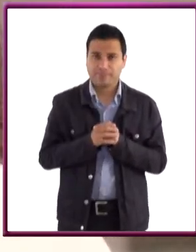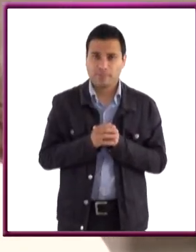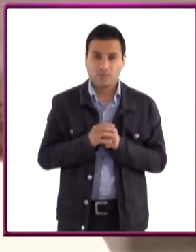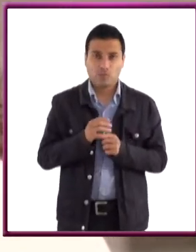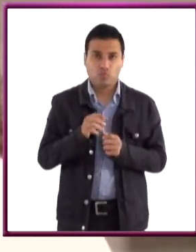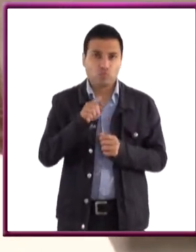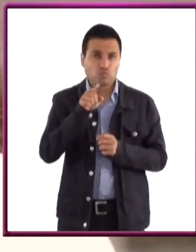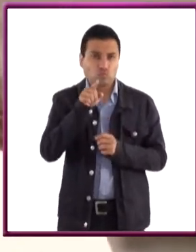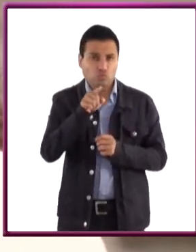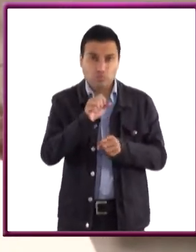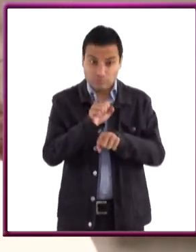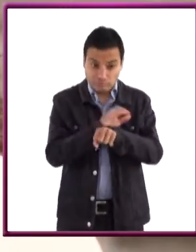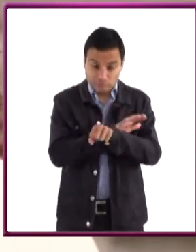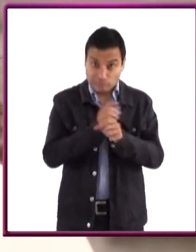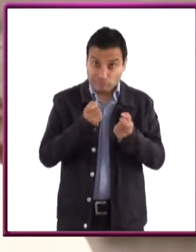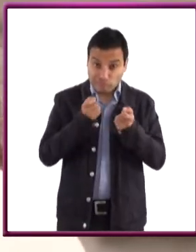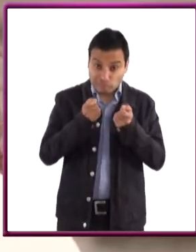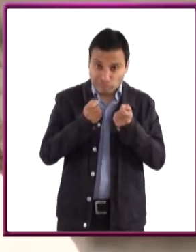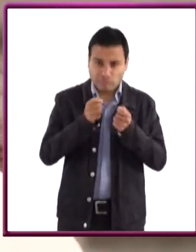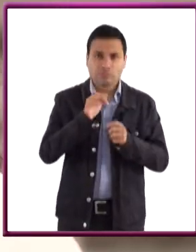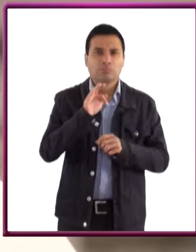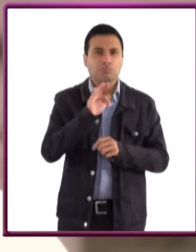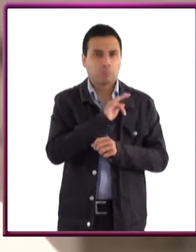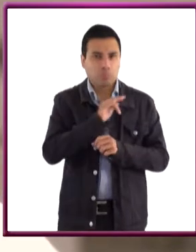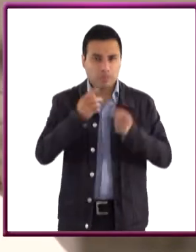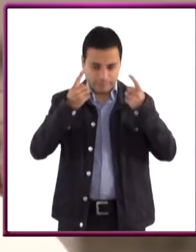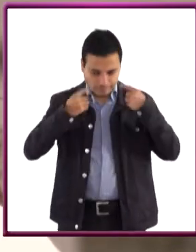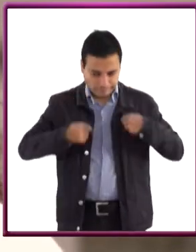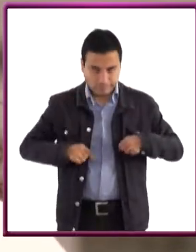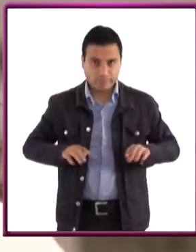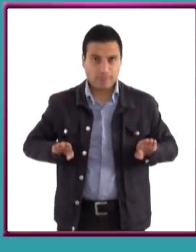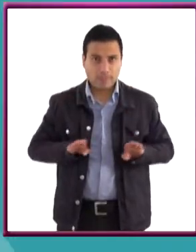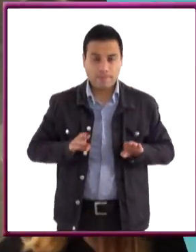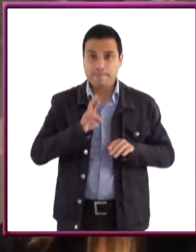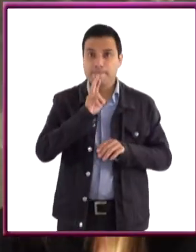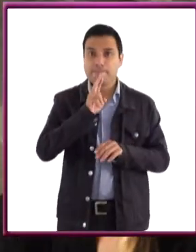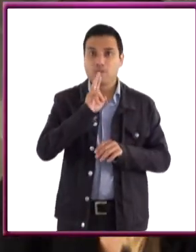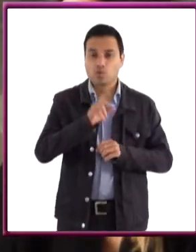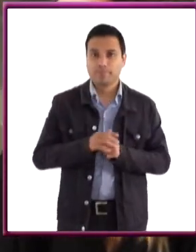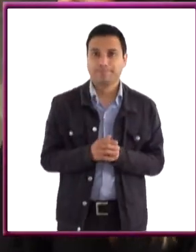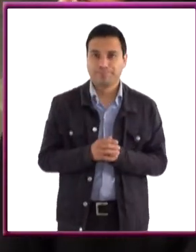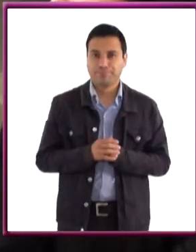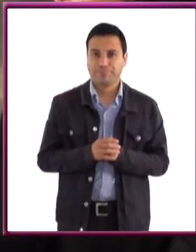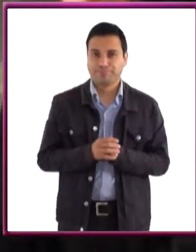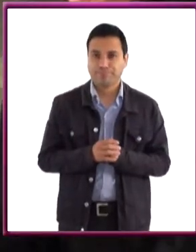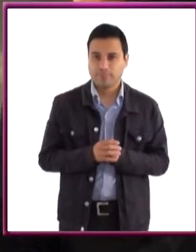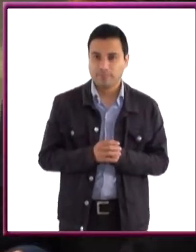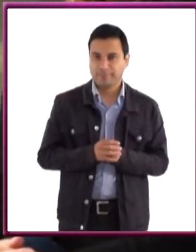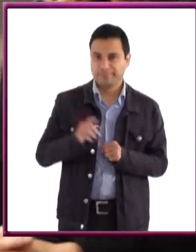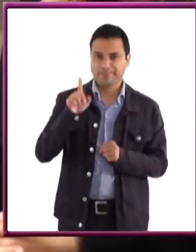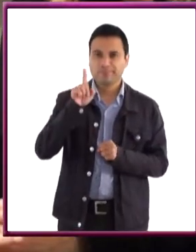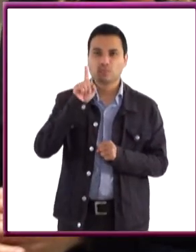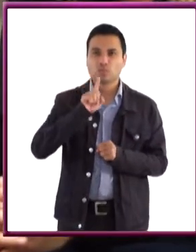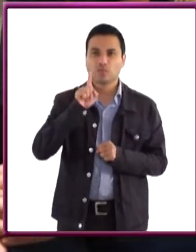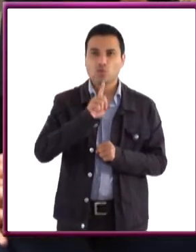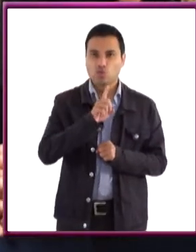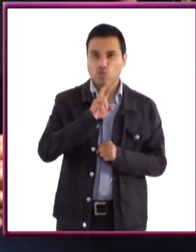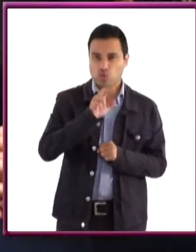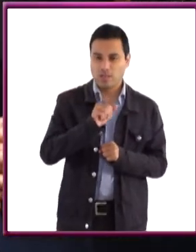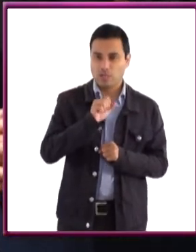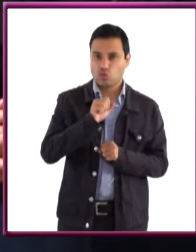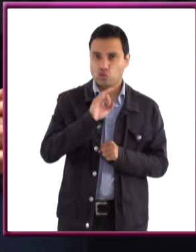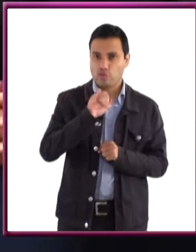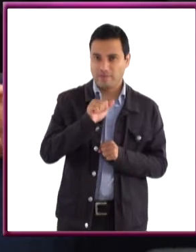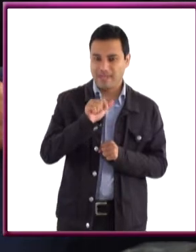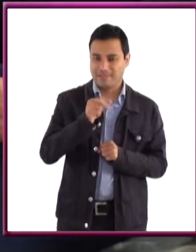atención plena puede ayudar incluso a cambiar rasgos de la personalidad. Nos encontramos con la doctora Sofía Sánchez Román, quien